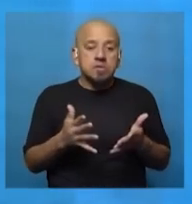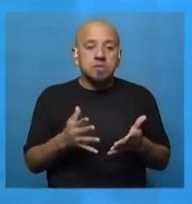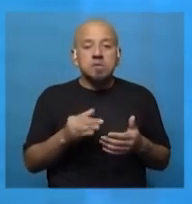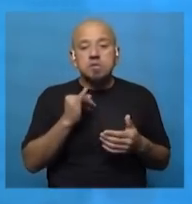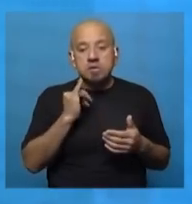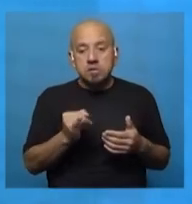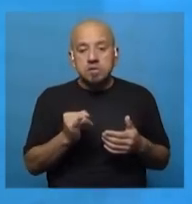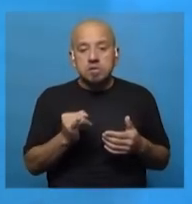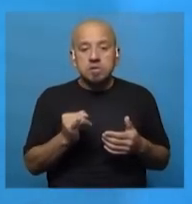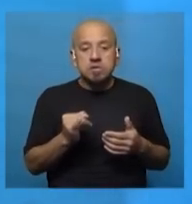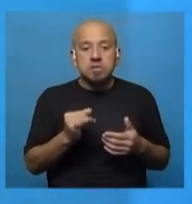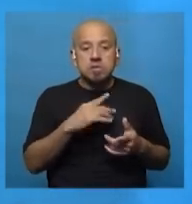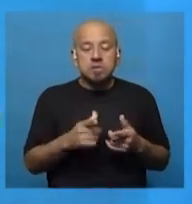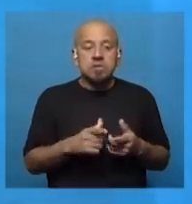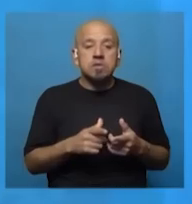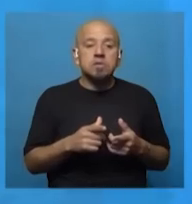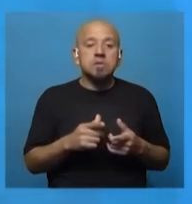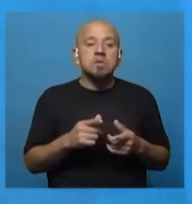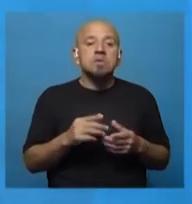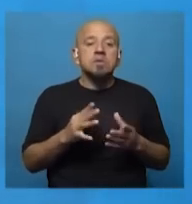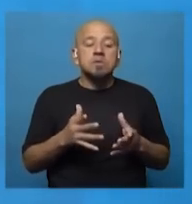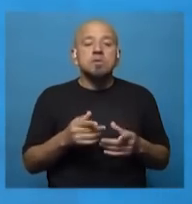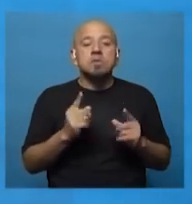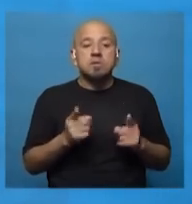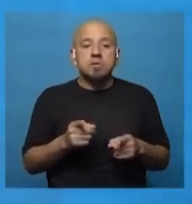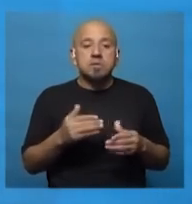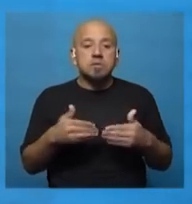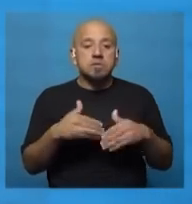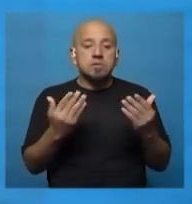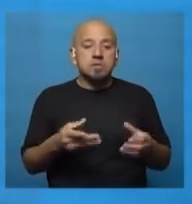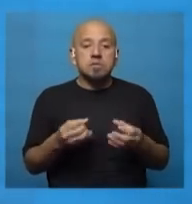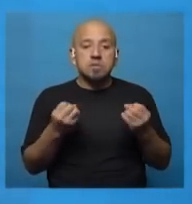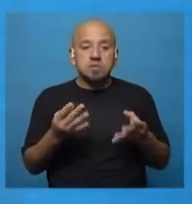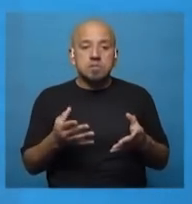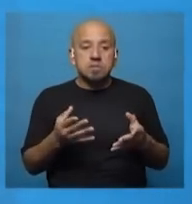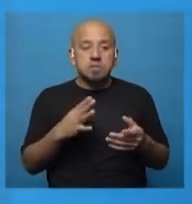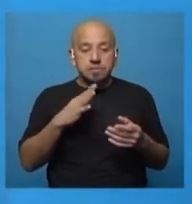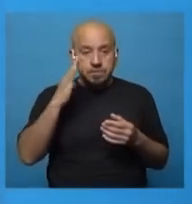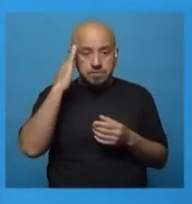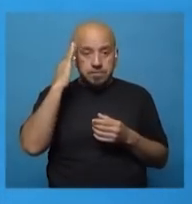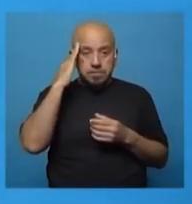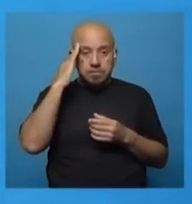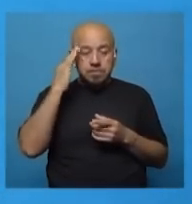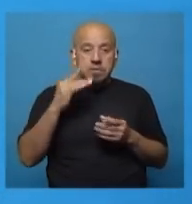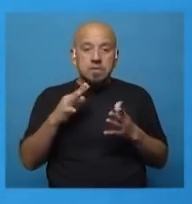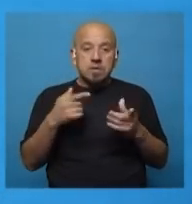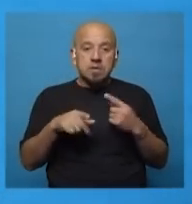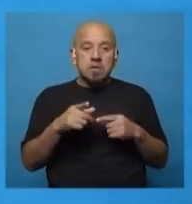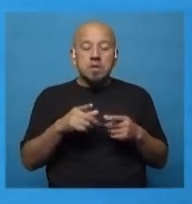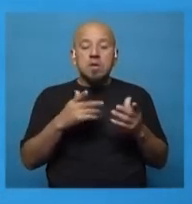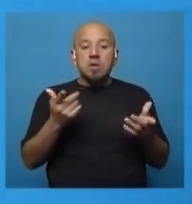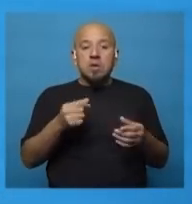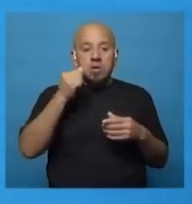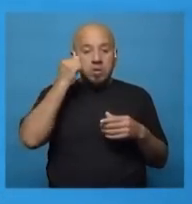y si efectivamente le trasladó este contenido Bueno también es gravísimo porque aún a sabiendas de que se trataba de un narco